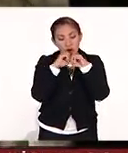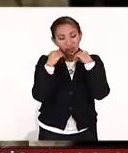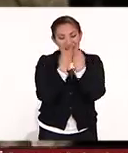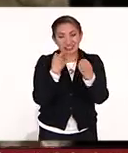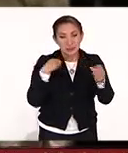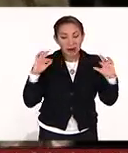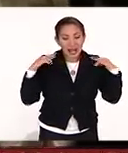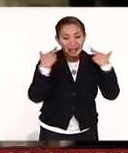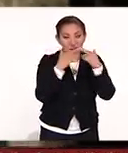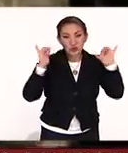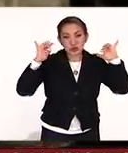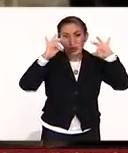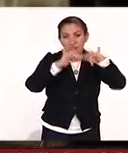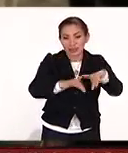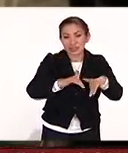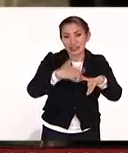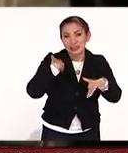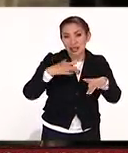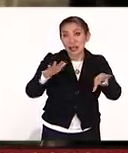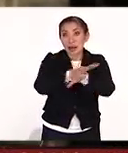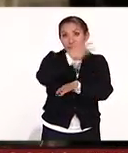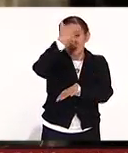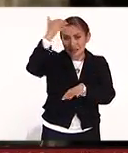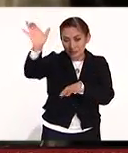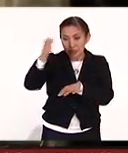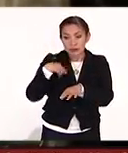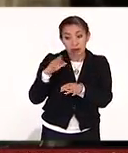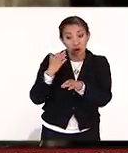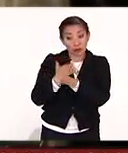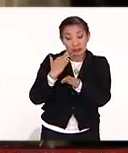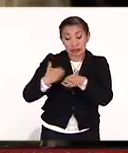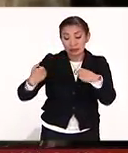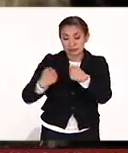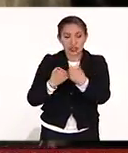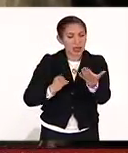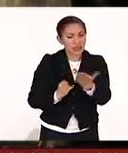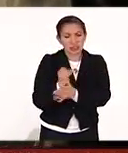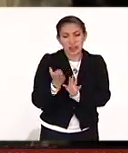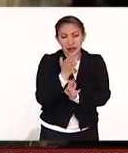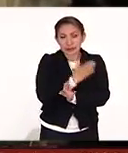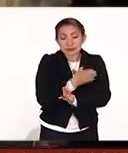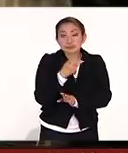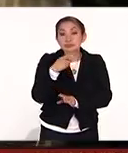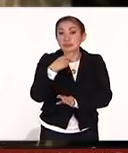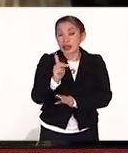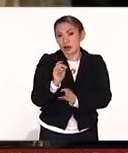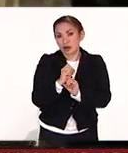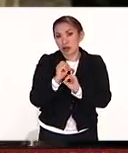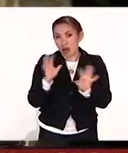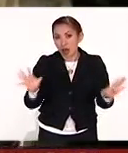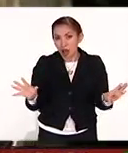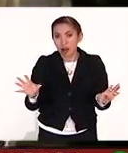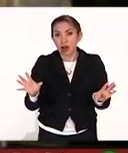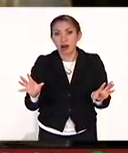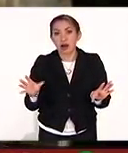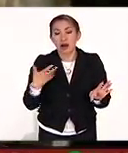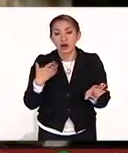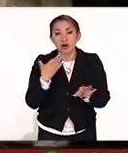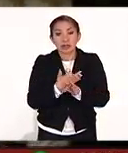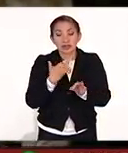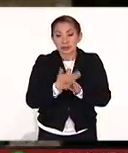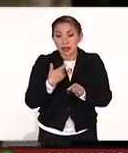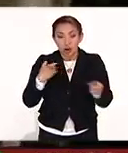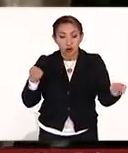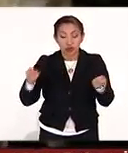cumbre para tratar el tema del cambio climático. Es decir, la decisión ya estaba tomada. Ahora, evidentemente se radicalizaron